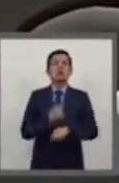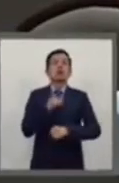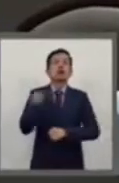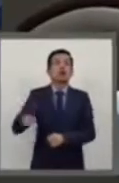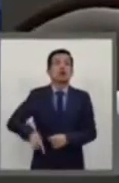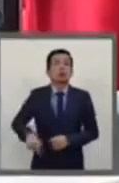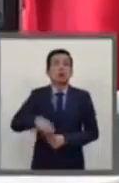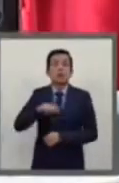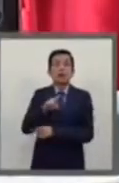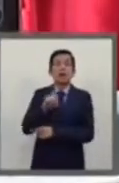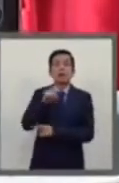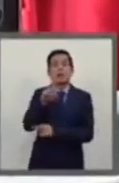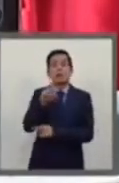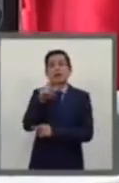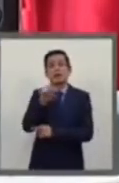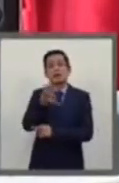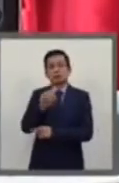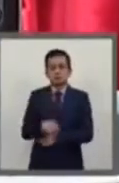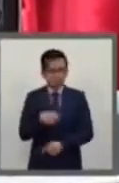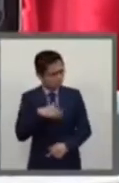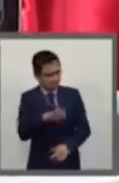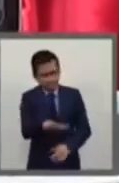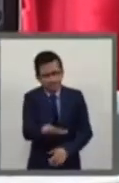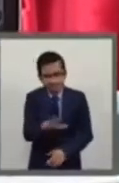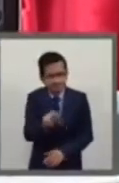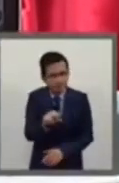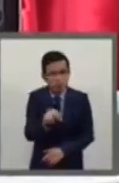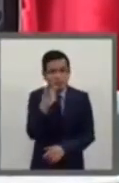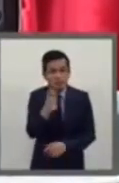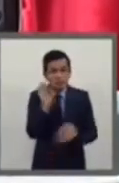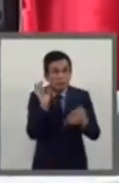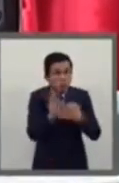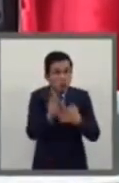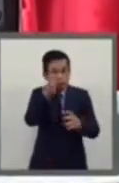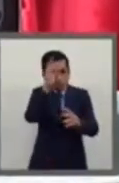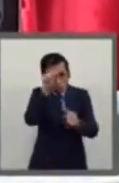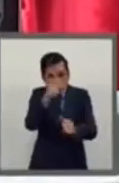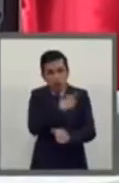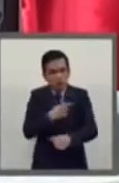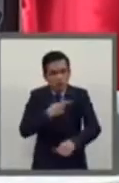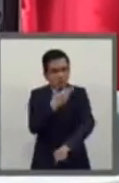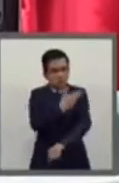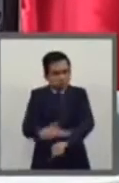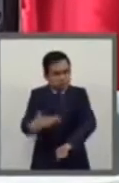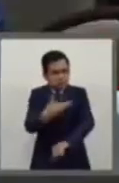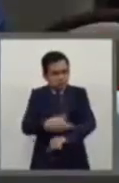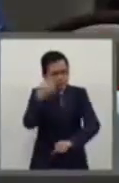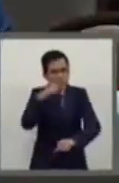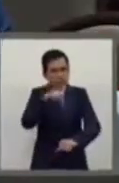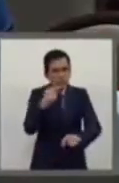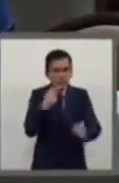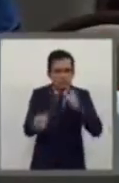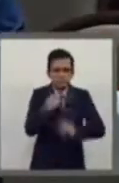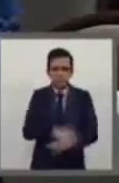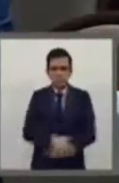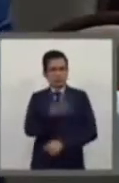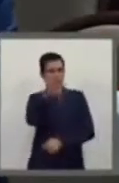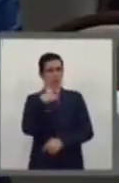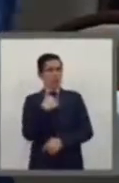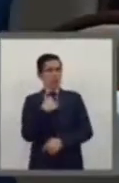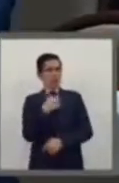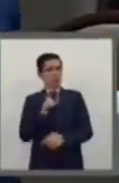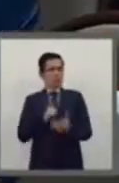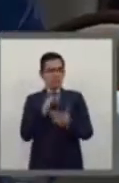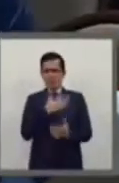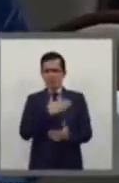diputado, discúlpeme, diputado. Permítame, por favor, presidente, terminar. El punto de acuerdo se debe procesar en su momento para la discusión. Tengo el derecho de participar y de